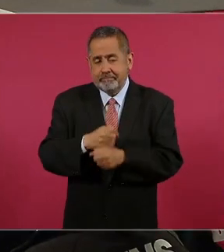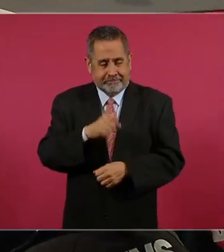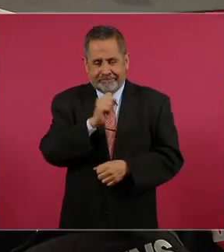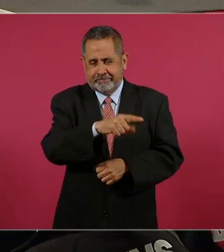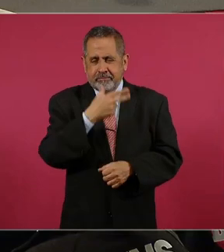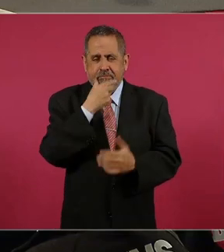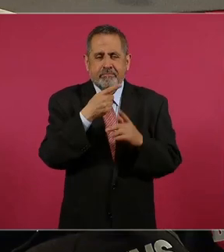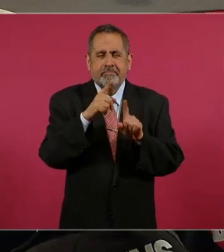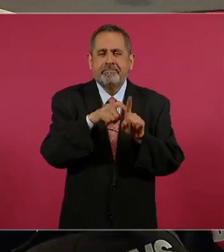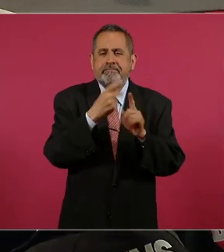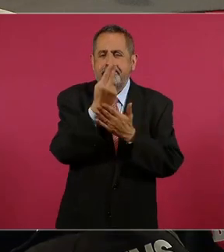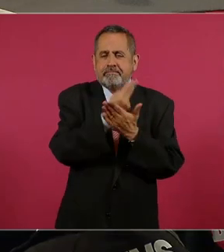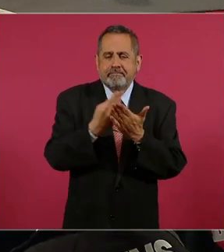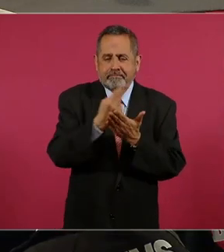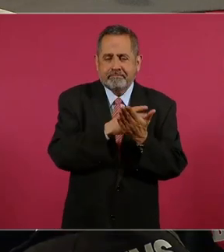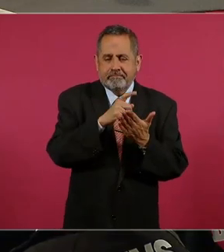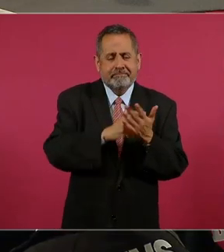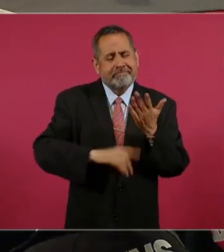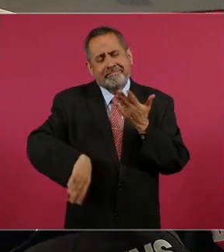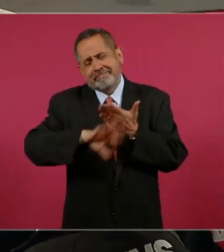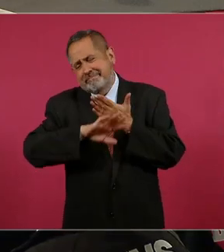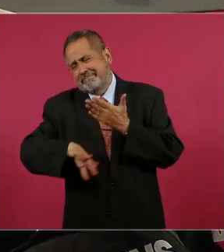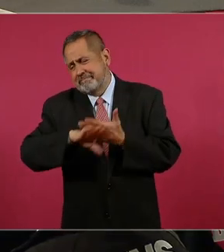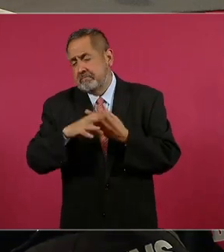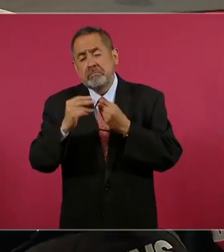caricaturista, años.